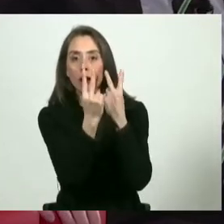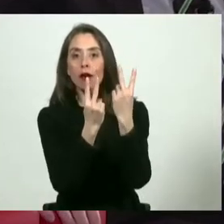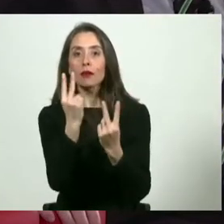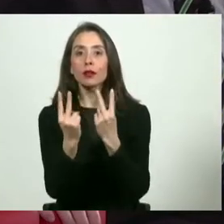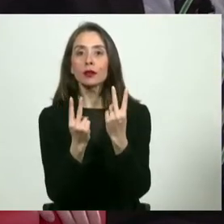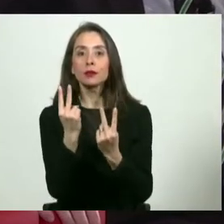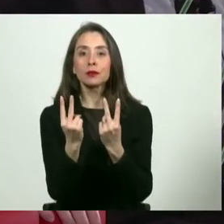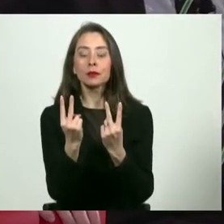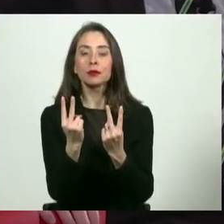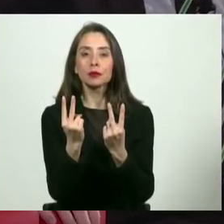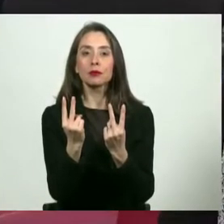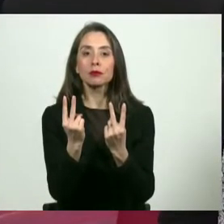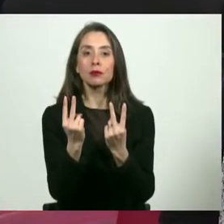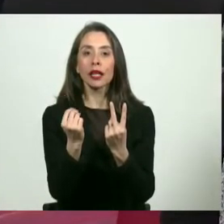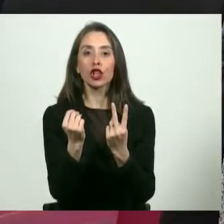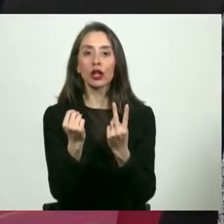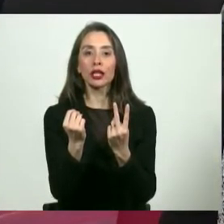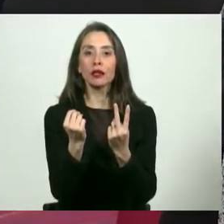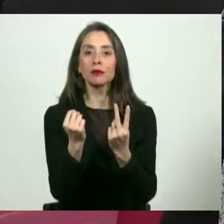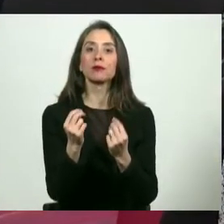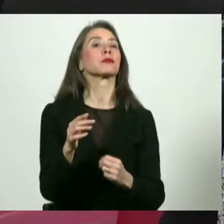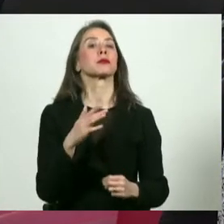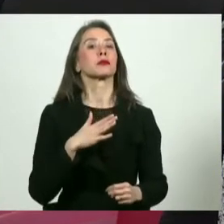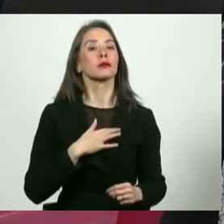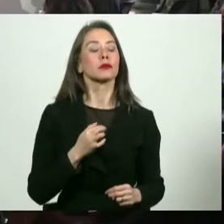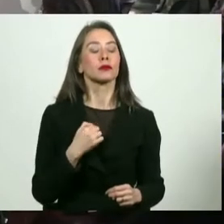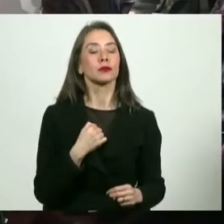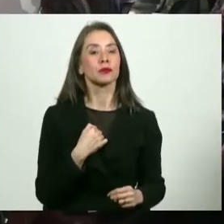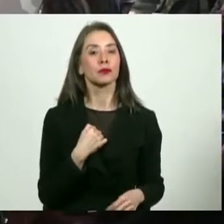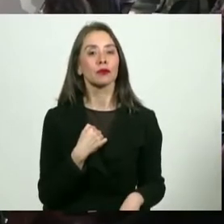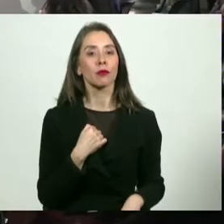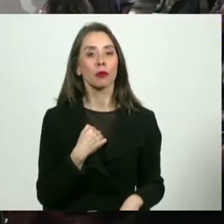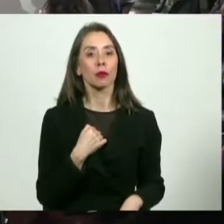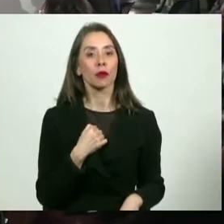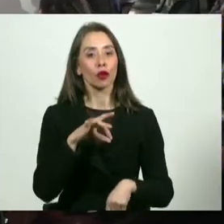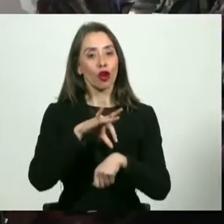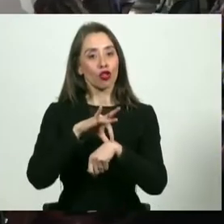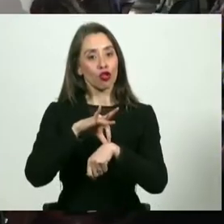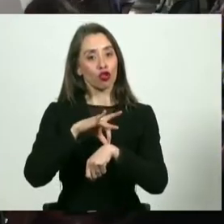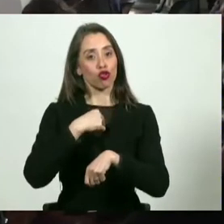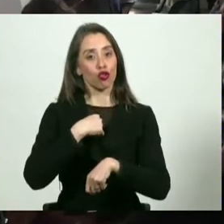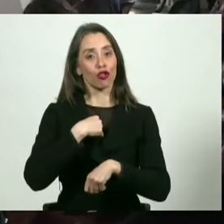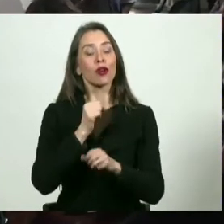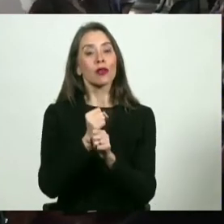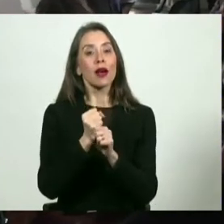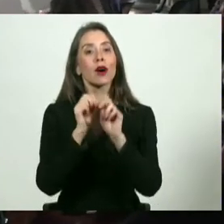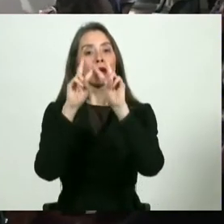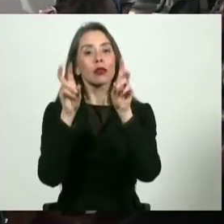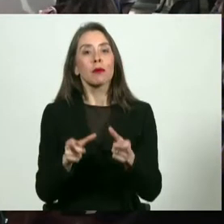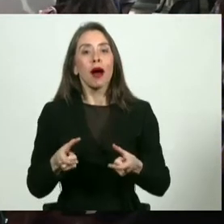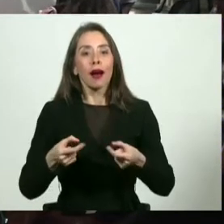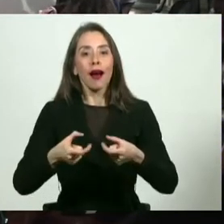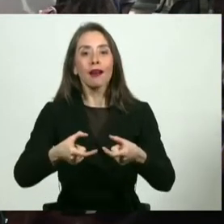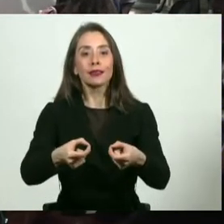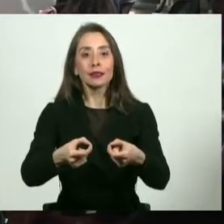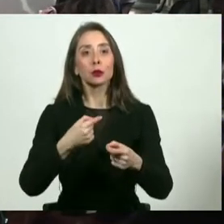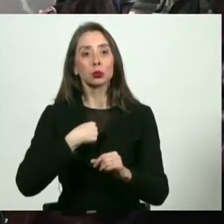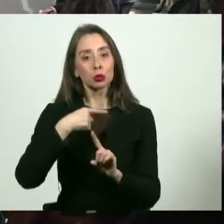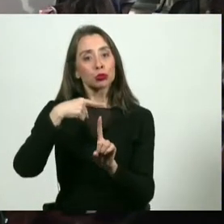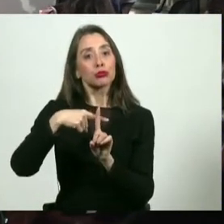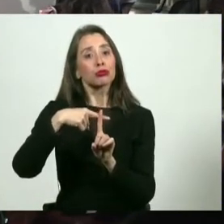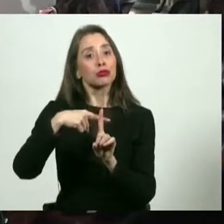ellos. Por tanto, yo soy médico de trabajo en tema de oncología, entonces soy muy